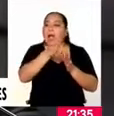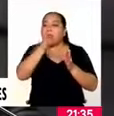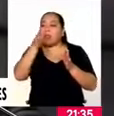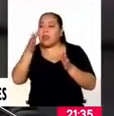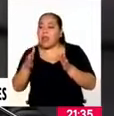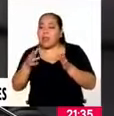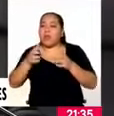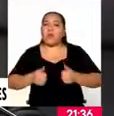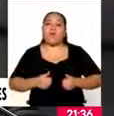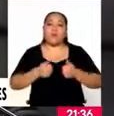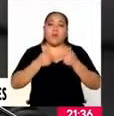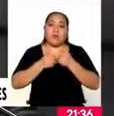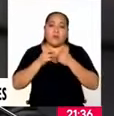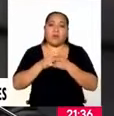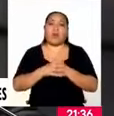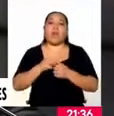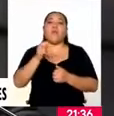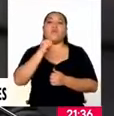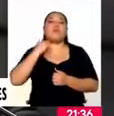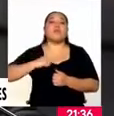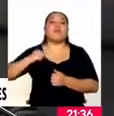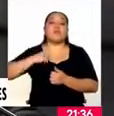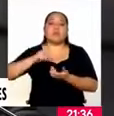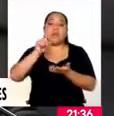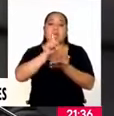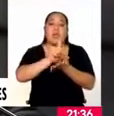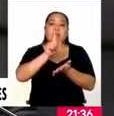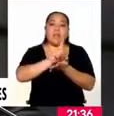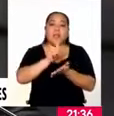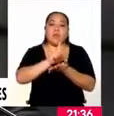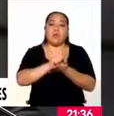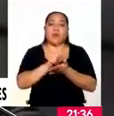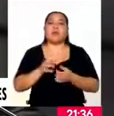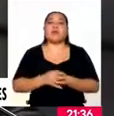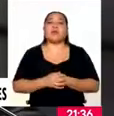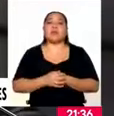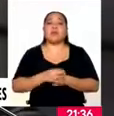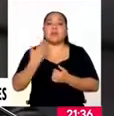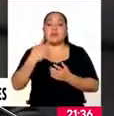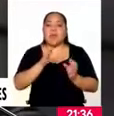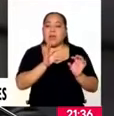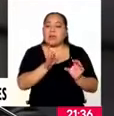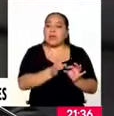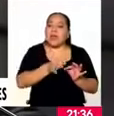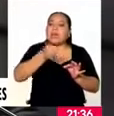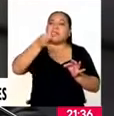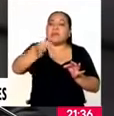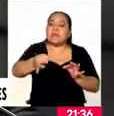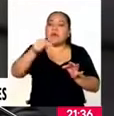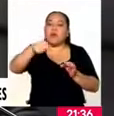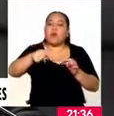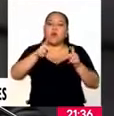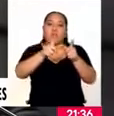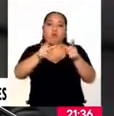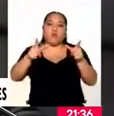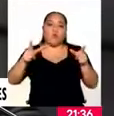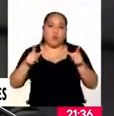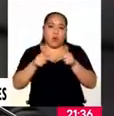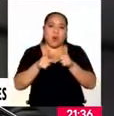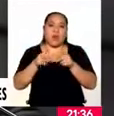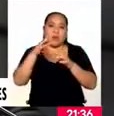edificio. La Municipalidad Metropolitana de Lima ya las ha reubicado en un albergue.